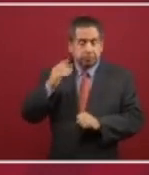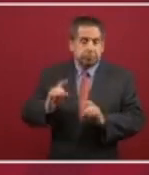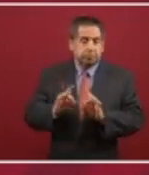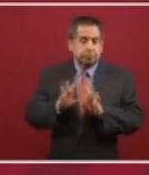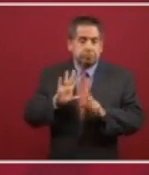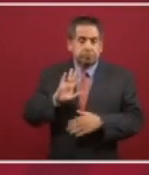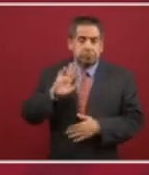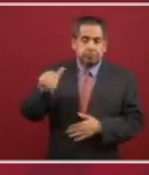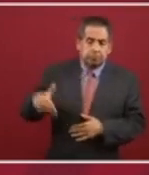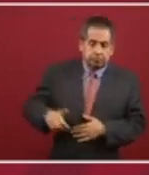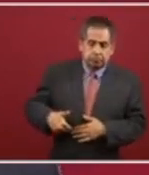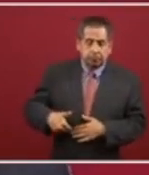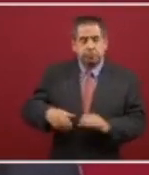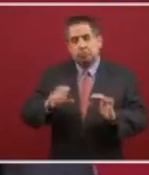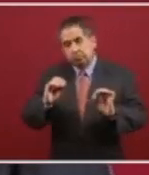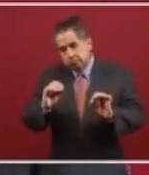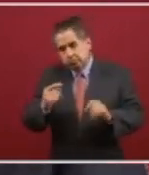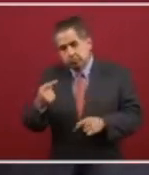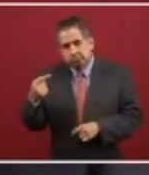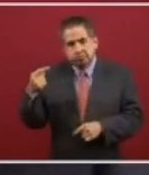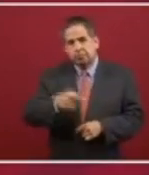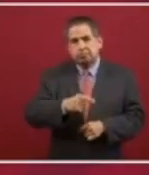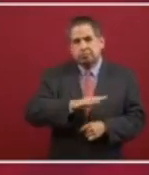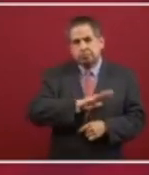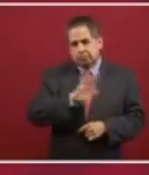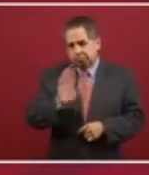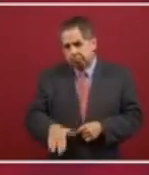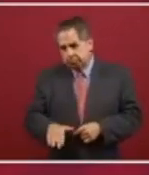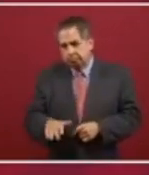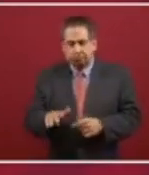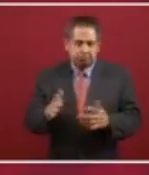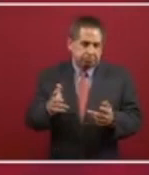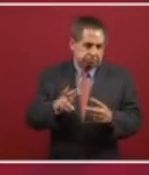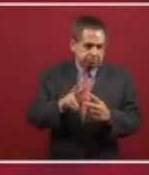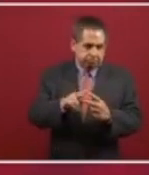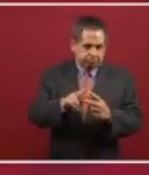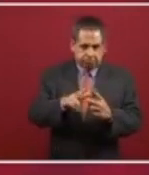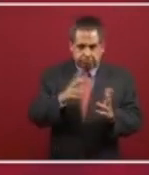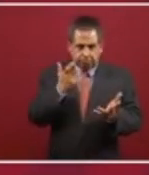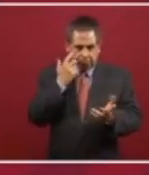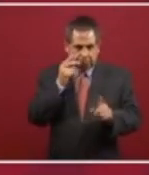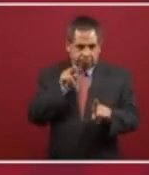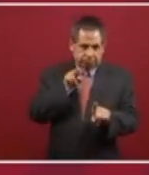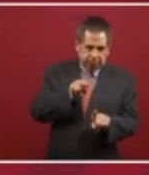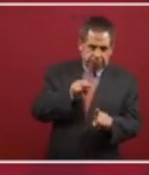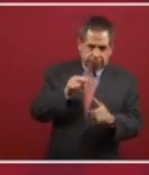el asesinato, como se quiera